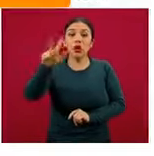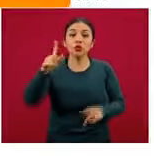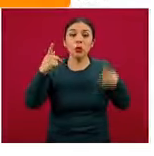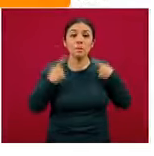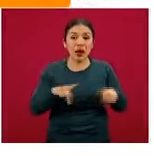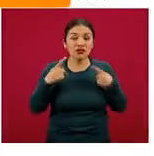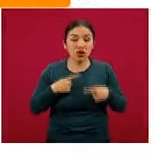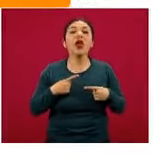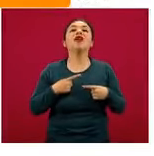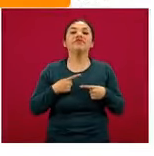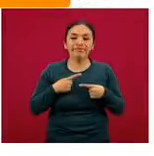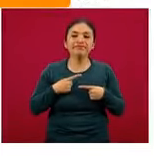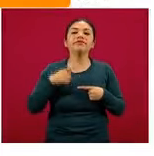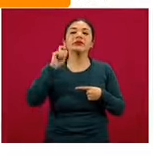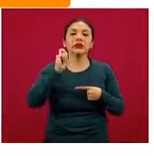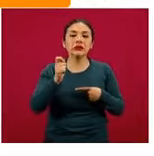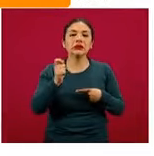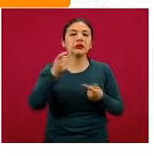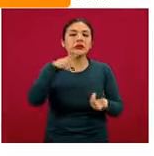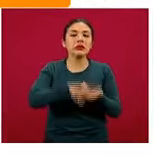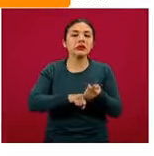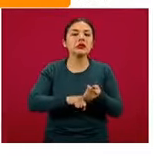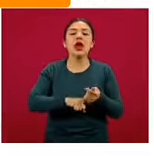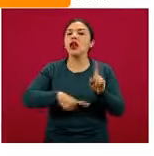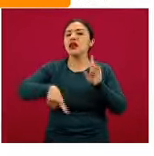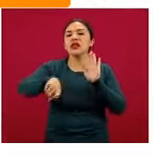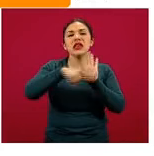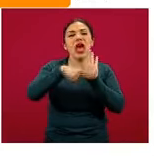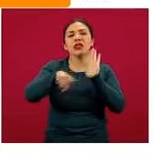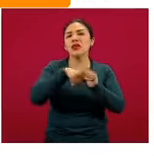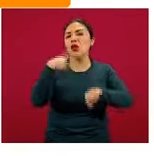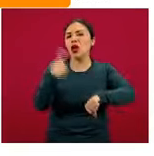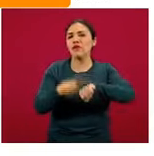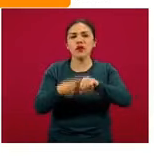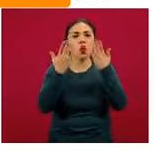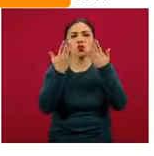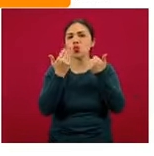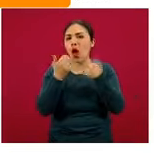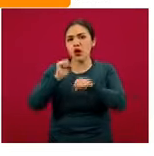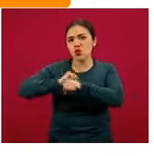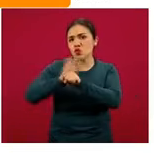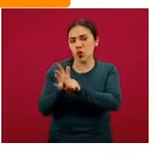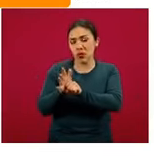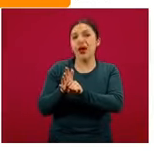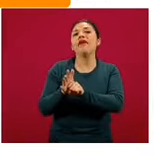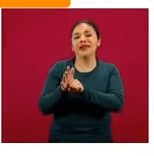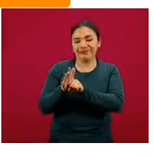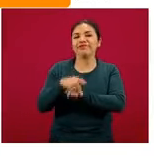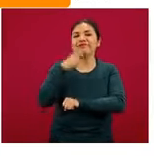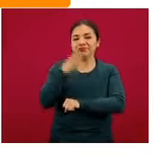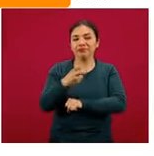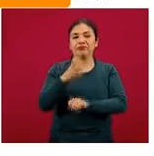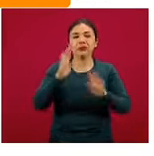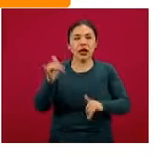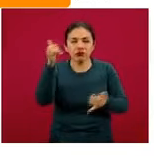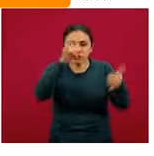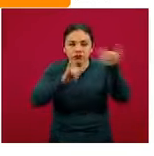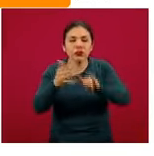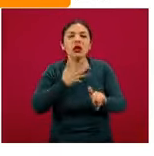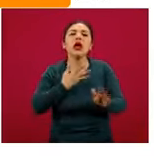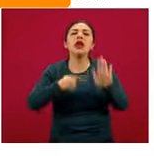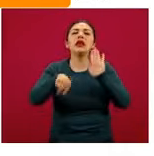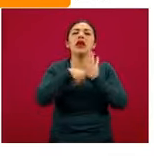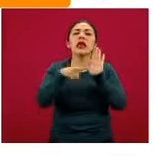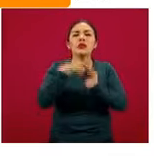1.184.968 han sido clasificadas como casos negativos a COVID, lógicamente esto con un resultado a su vez negativo